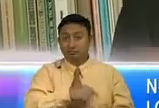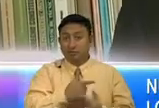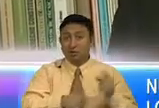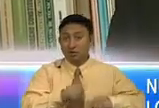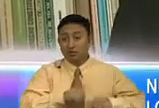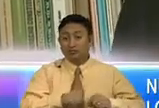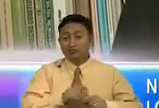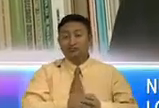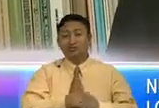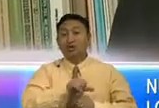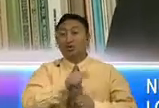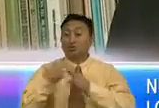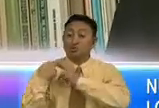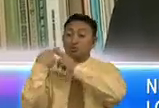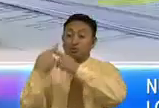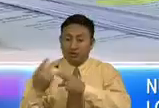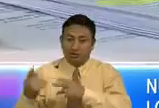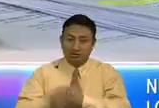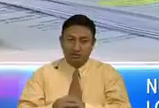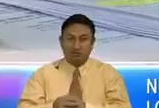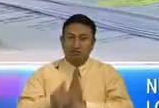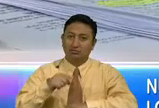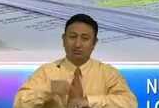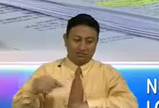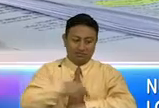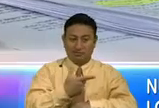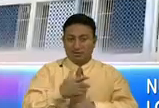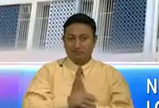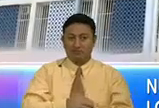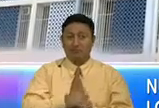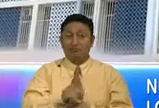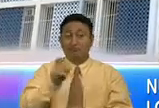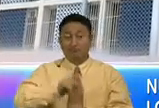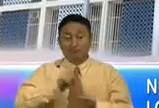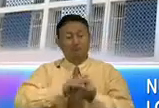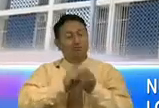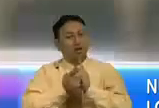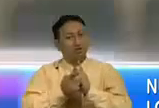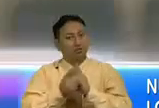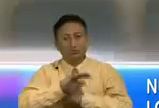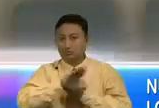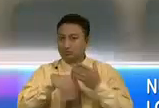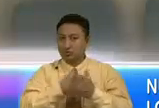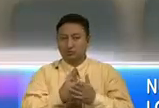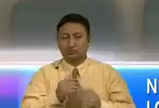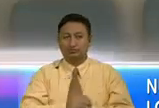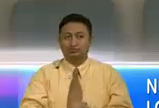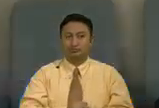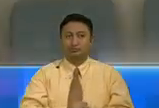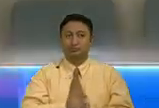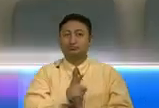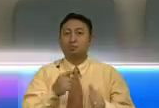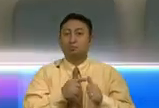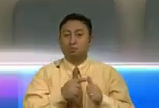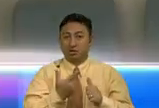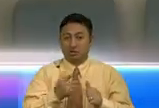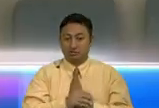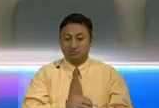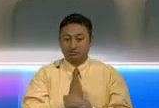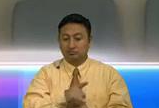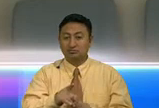también han afectado al manejo de la institución. Para Rodríguez debe haber un cambio de estructura interna. No tienen un